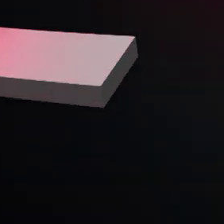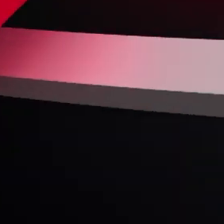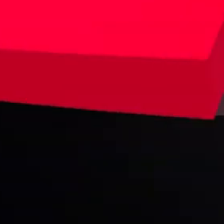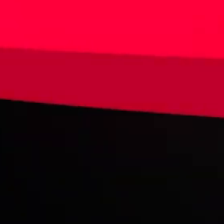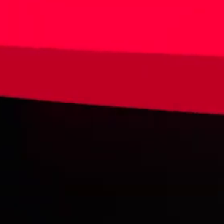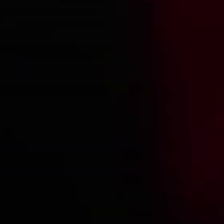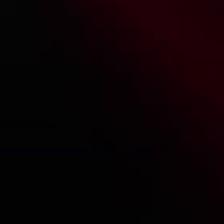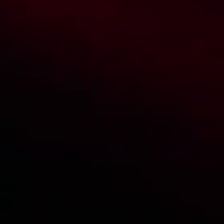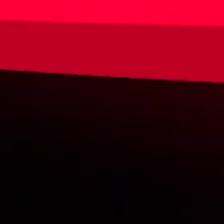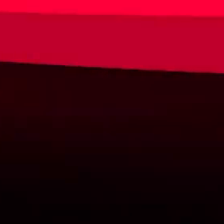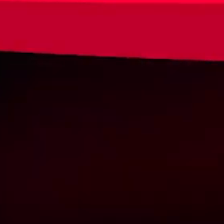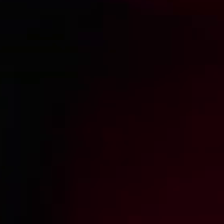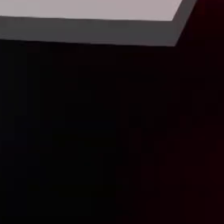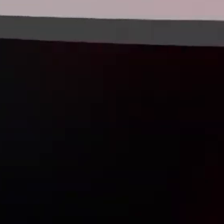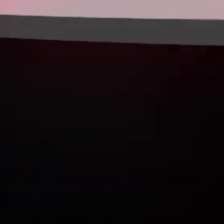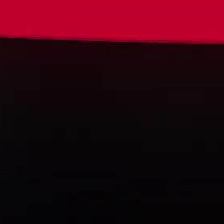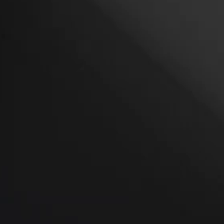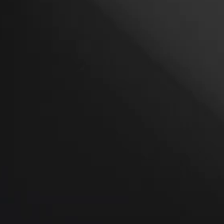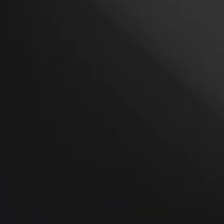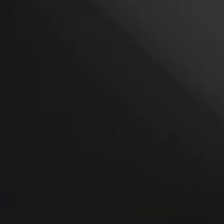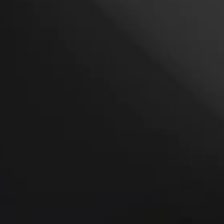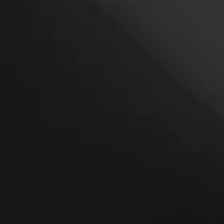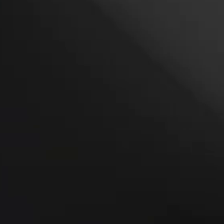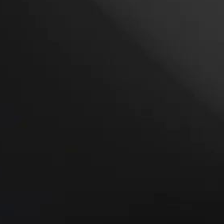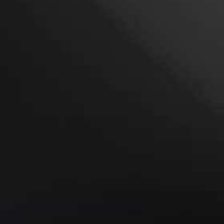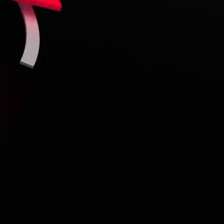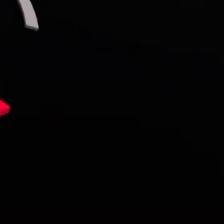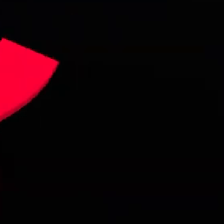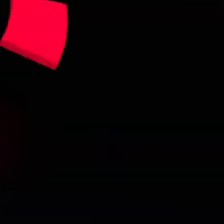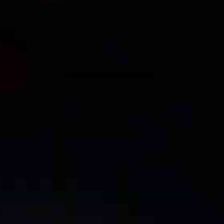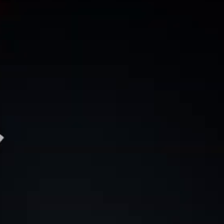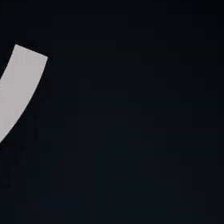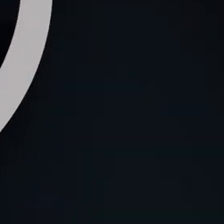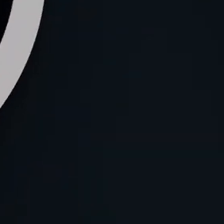no no ah